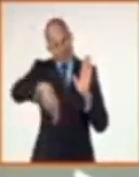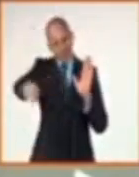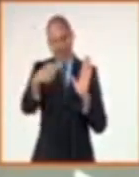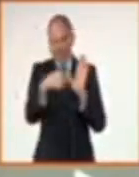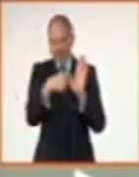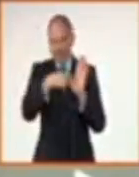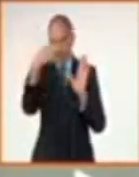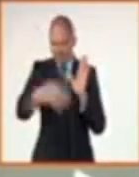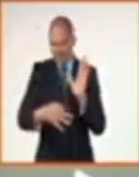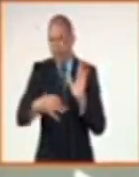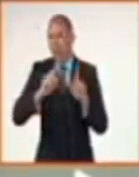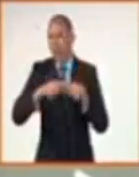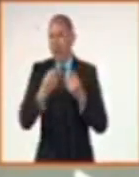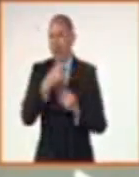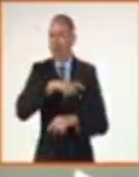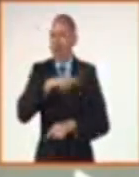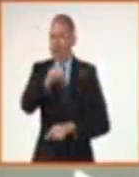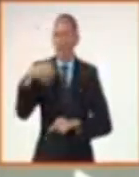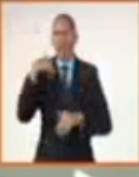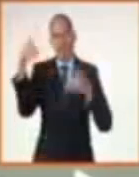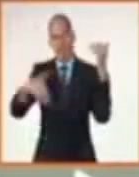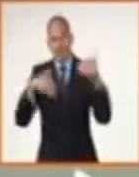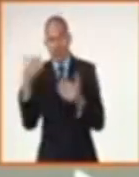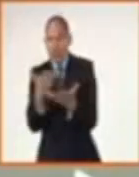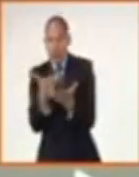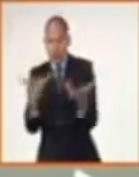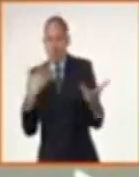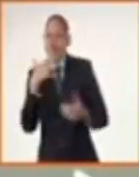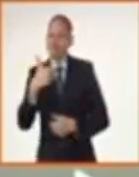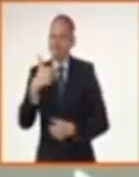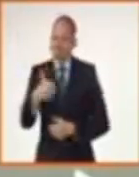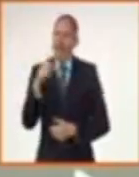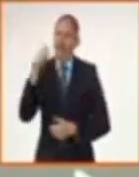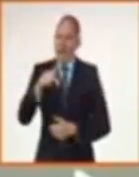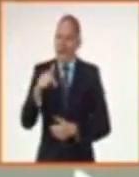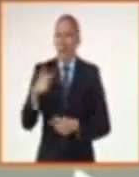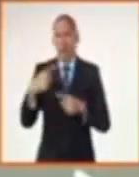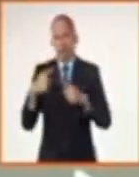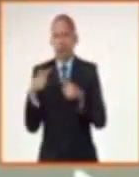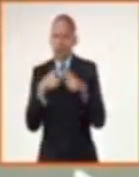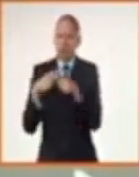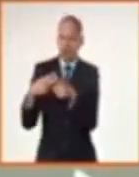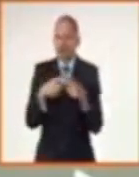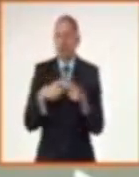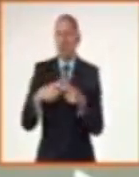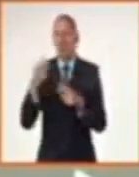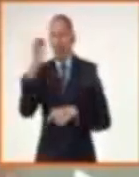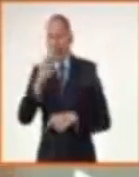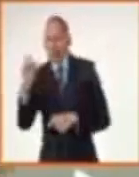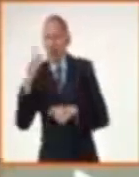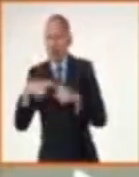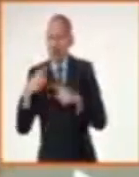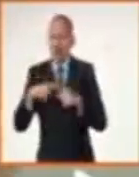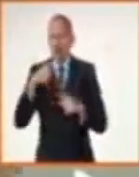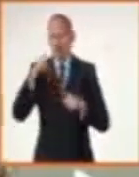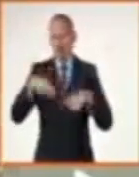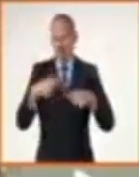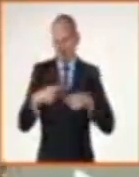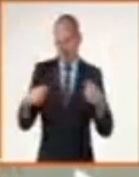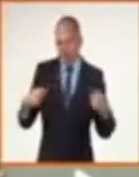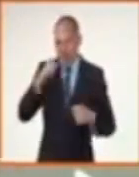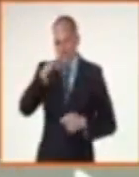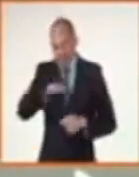la participación masiva, acompañado de todas nuestras organizaciones y, bueno, los pioneros y todas las instituciones